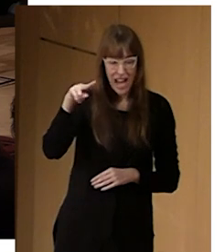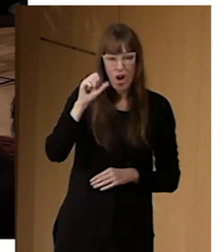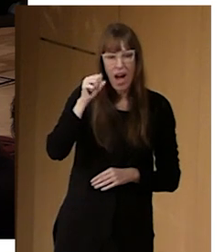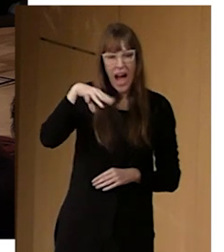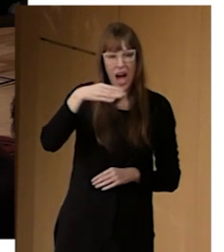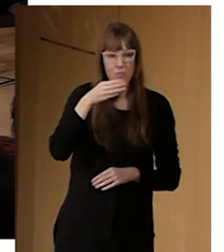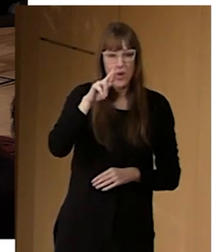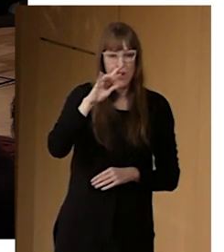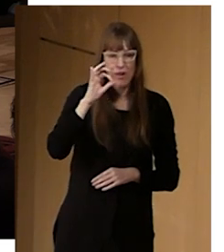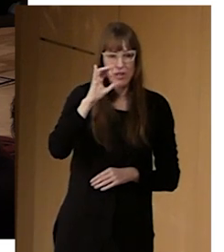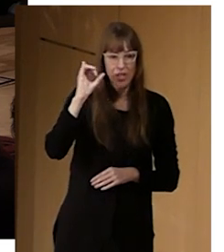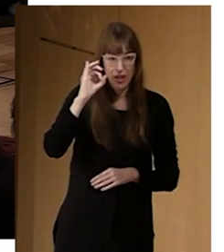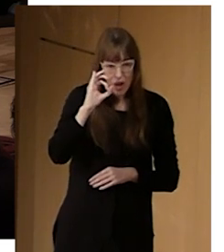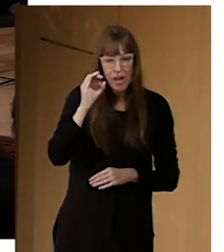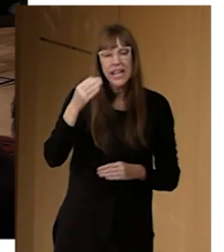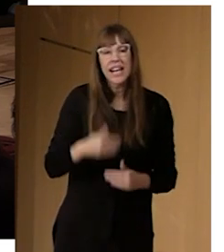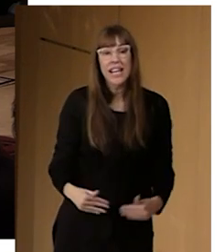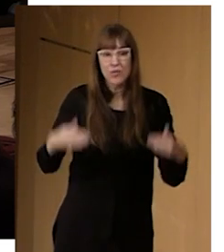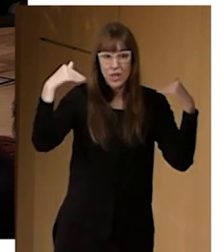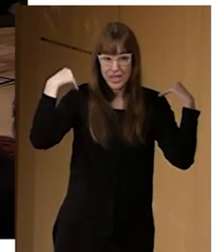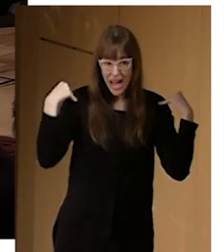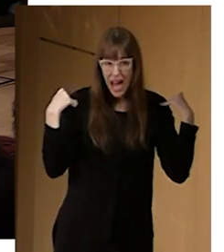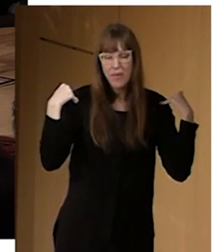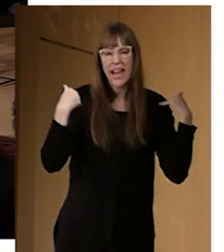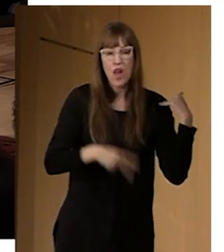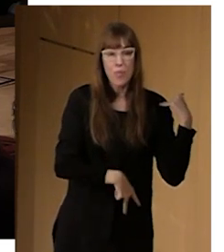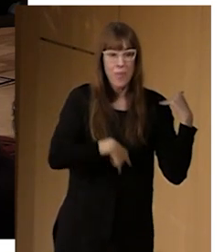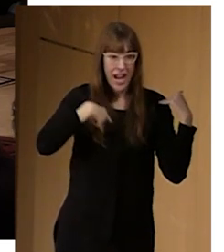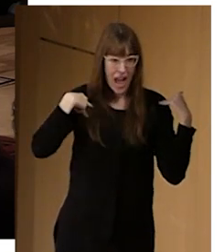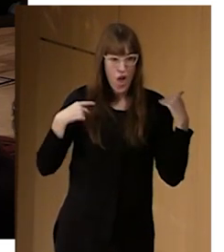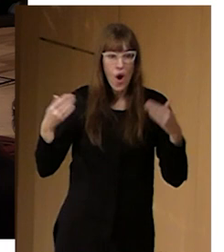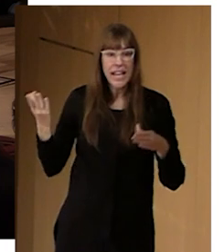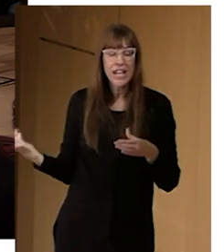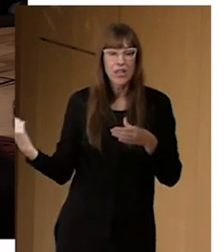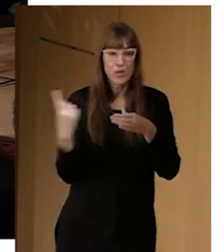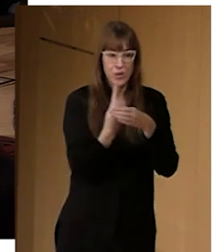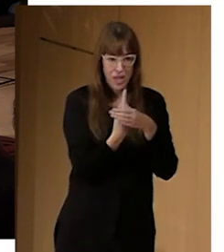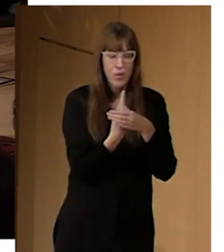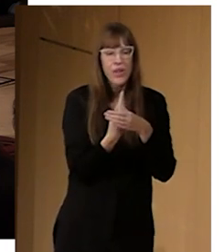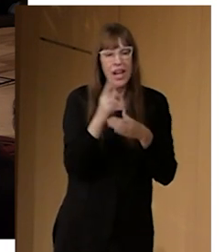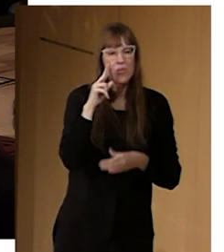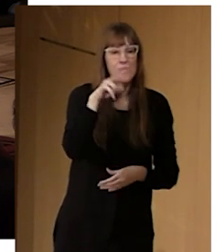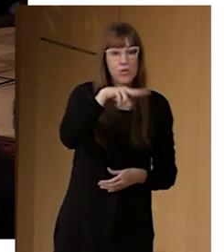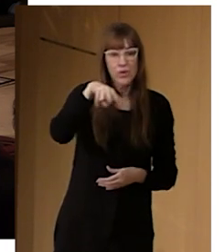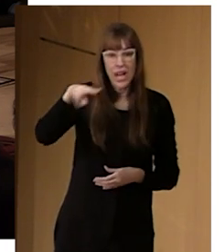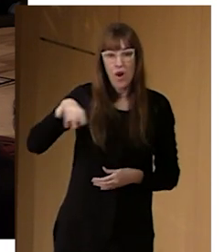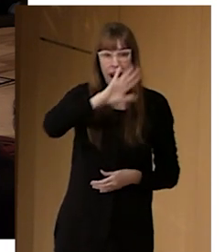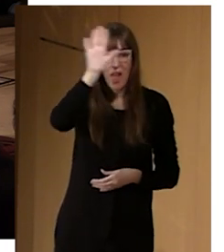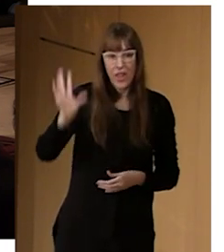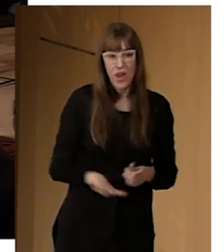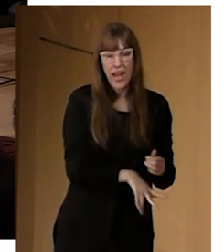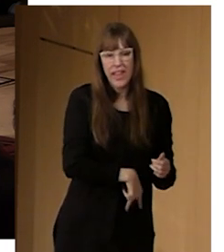del programa Prado inclusivo del área educativa de la del Museo Nacional del Prado y